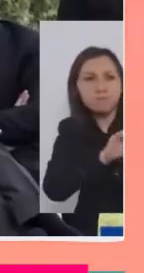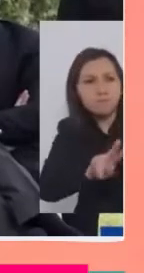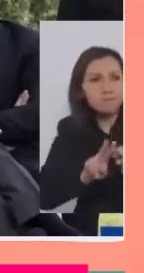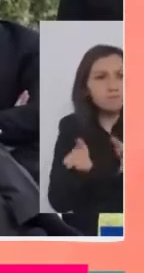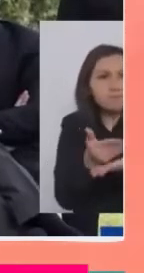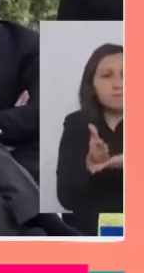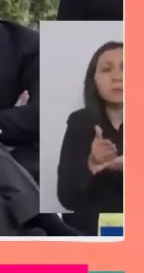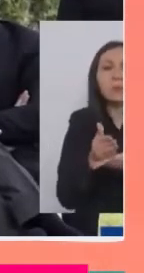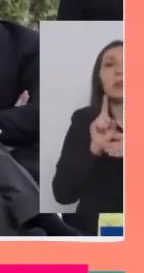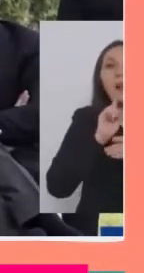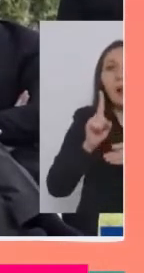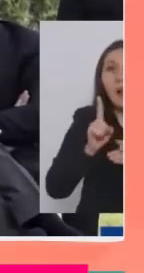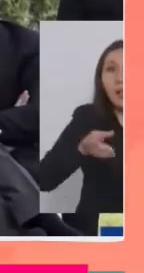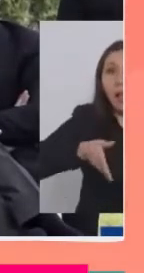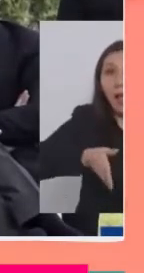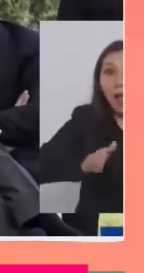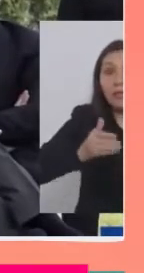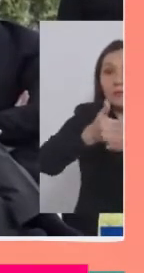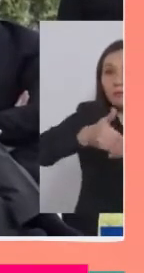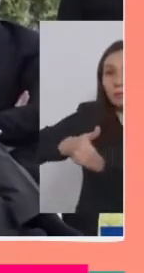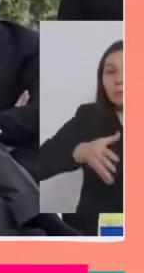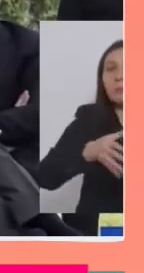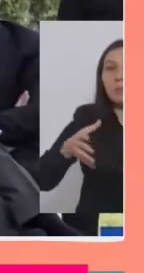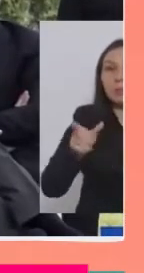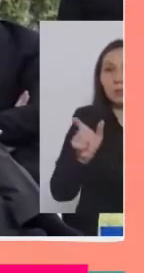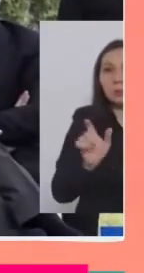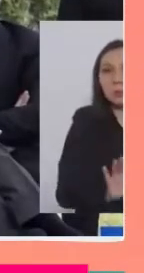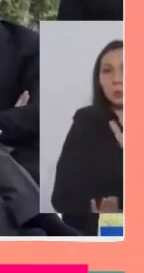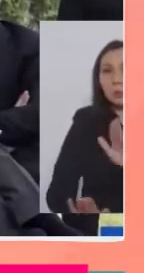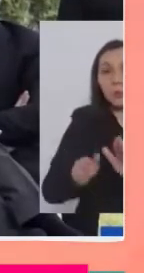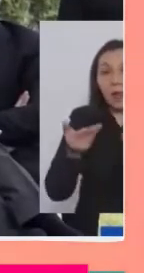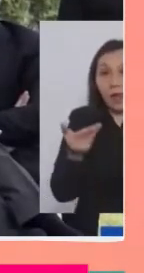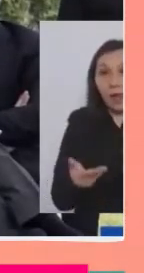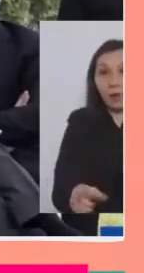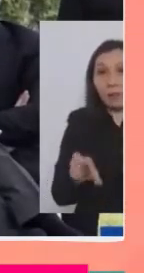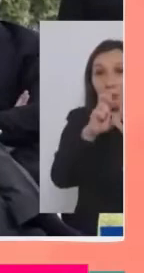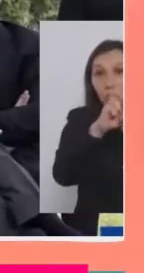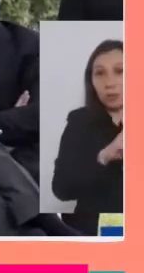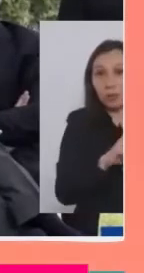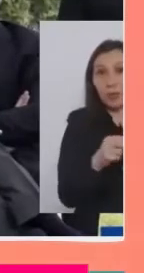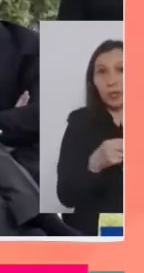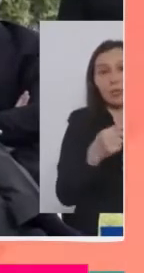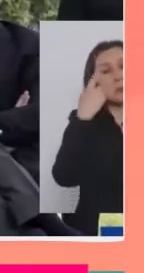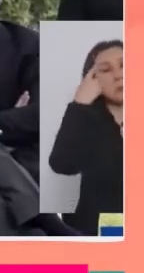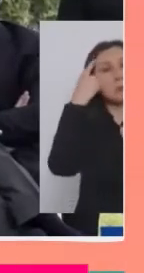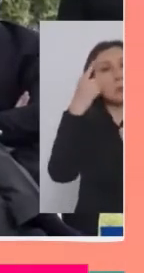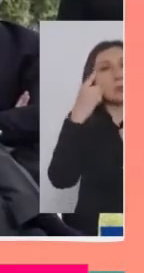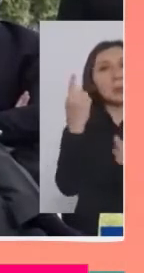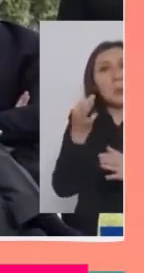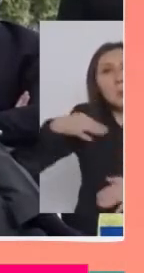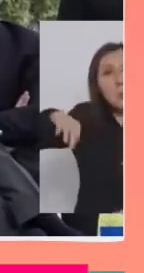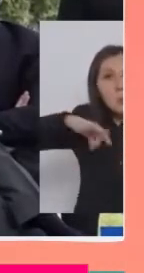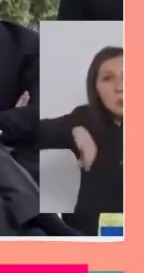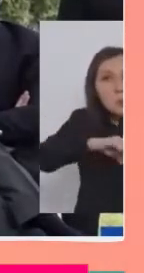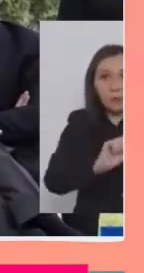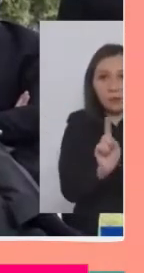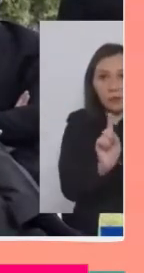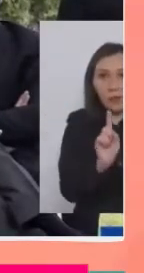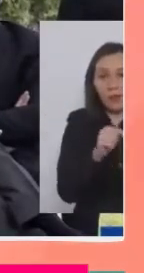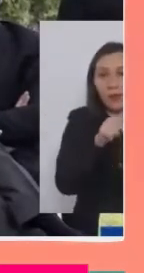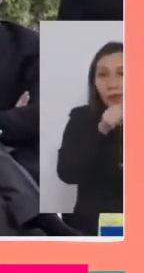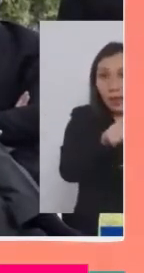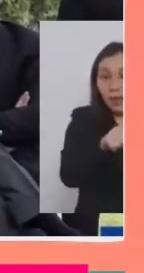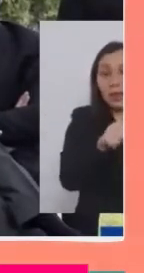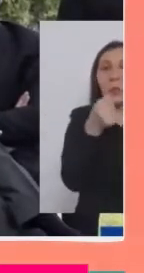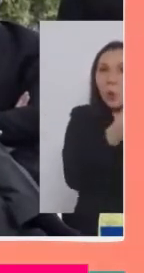la posibilidad a estos pasajes, que son pasajes menores, de 1 cuadra, de un ancho, digamos, de no más